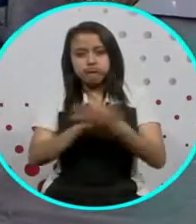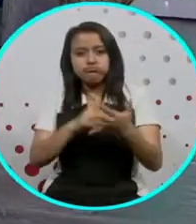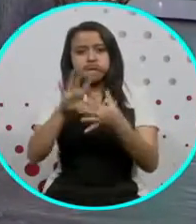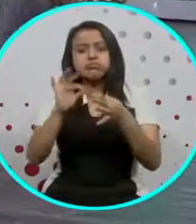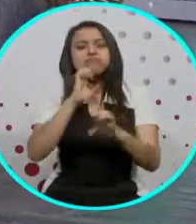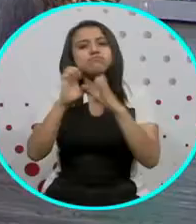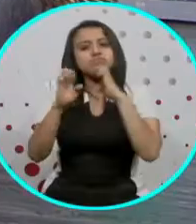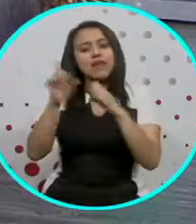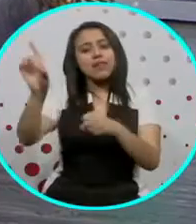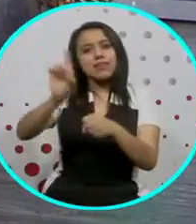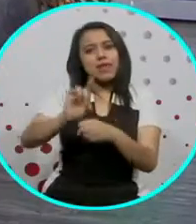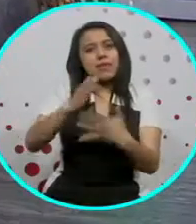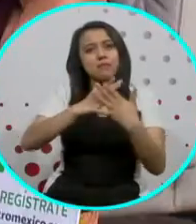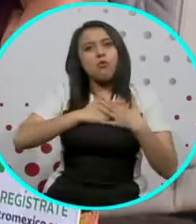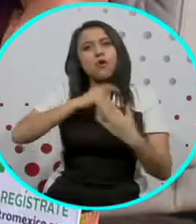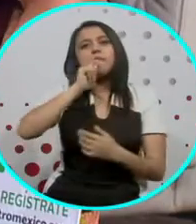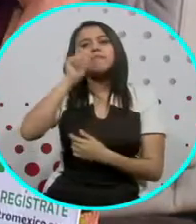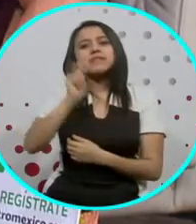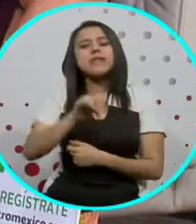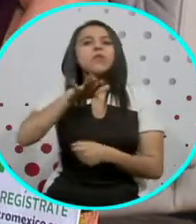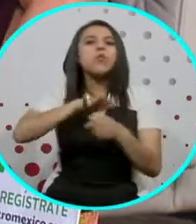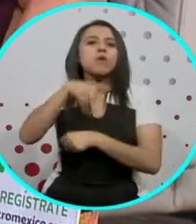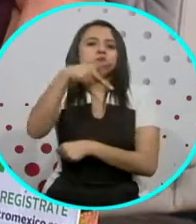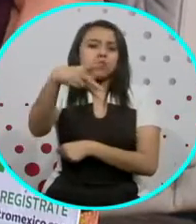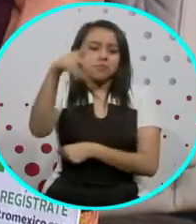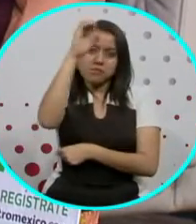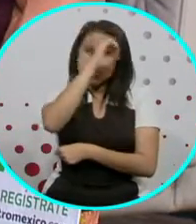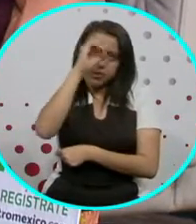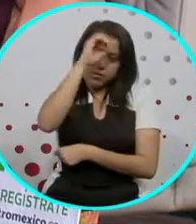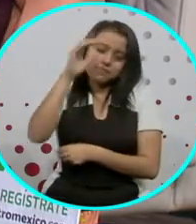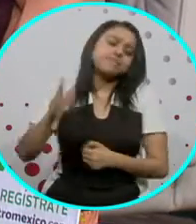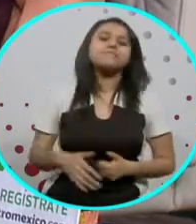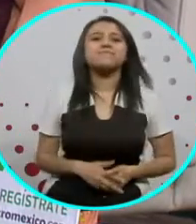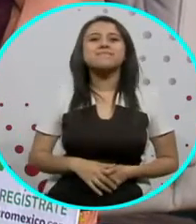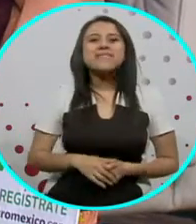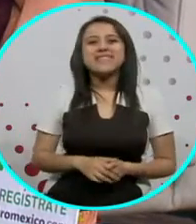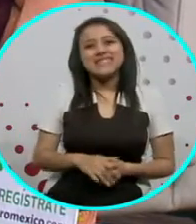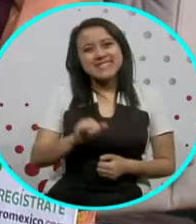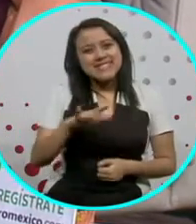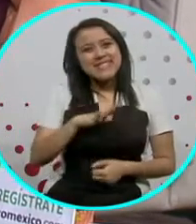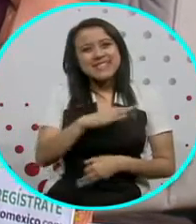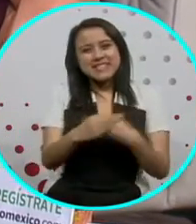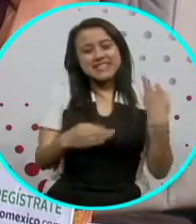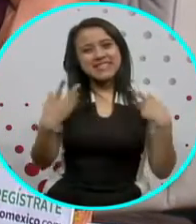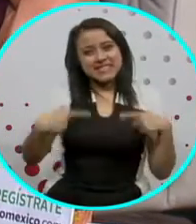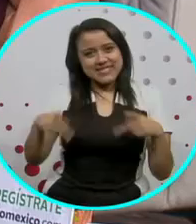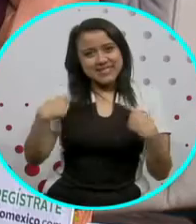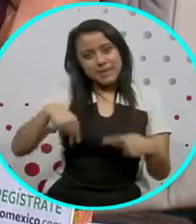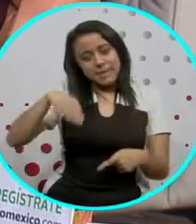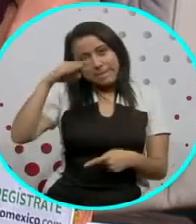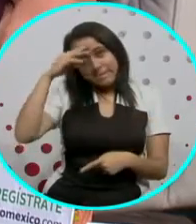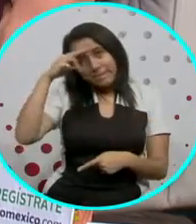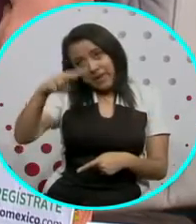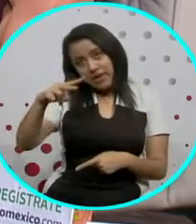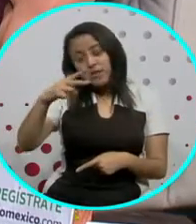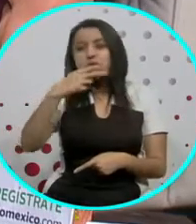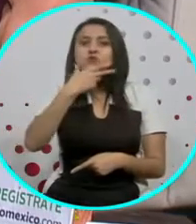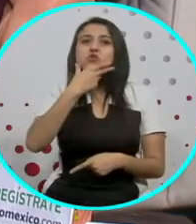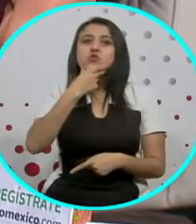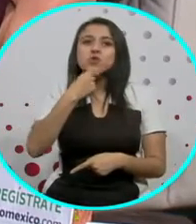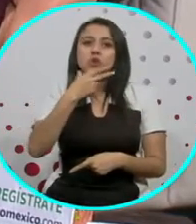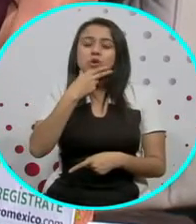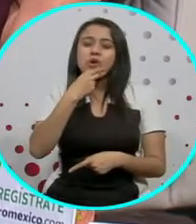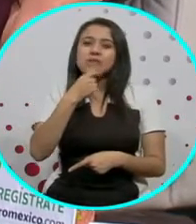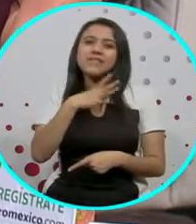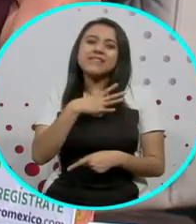es lo que opina la gente? Fíjense que lo que les tengo que decir es que los mexicanos creemos que los hombres somos mucho